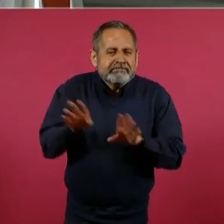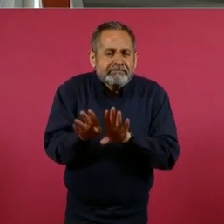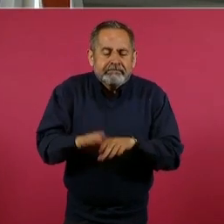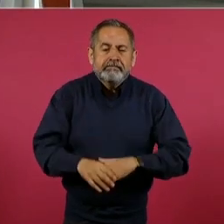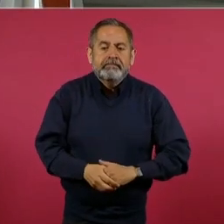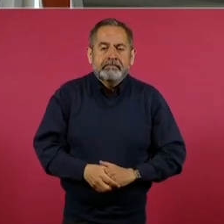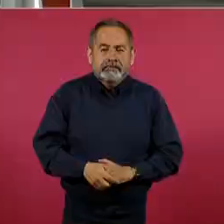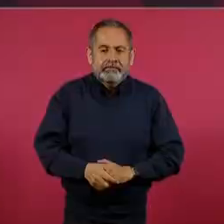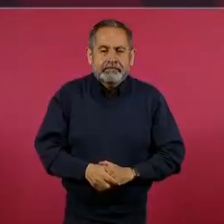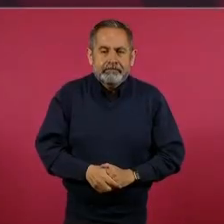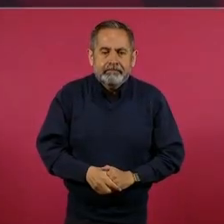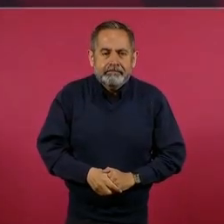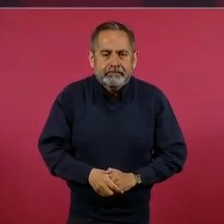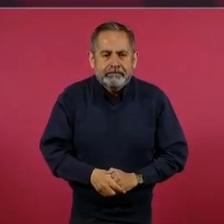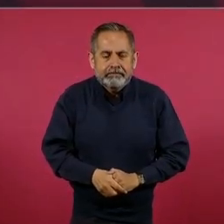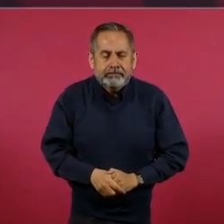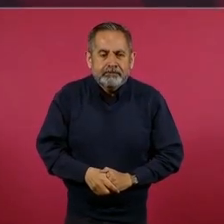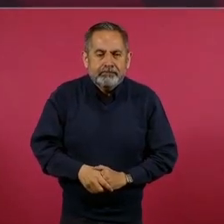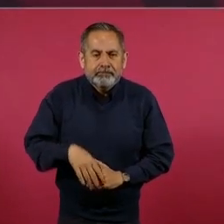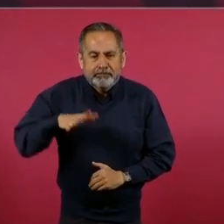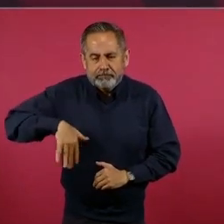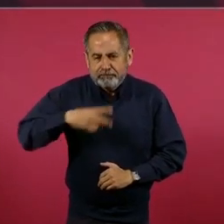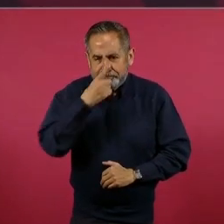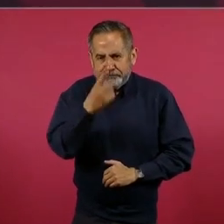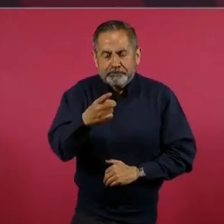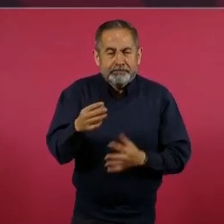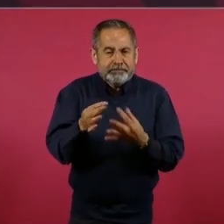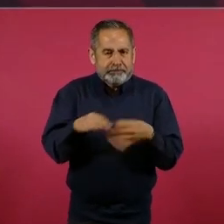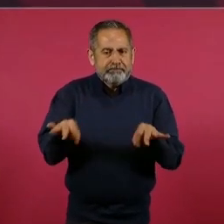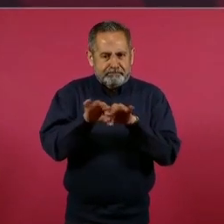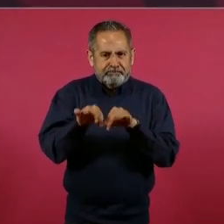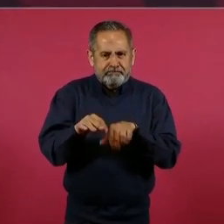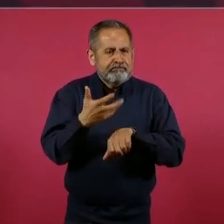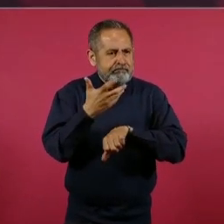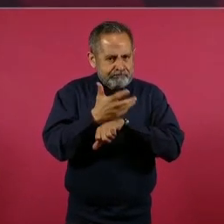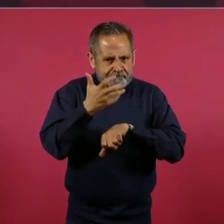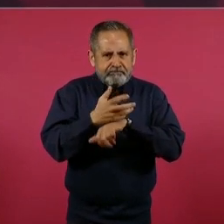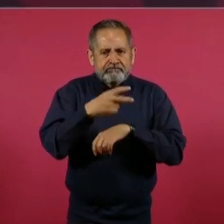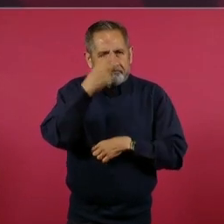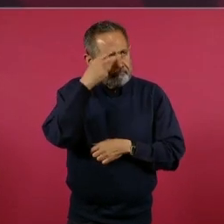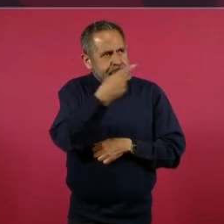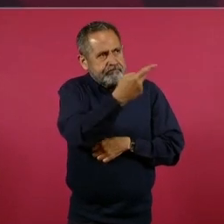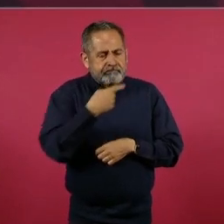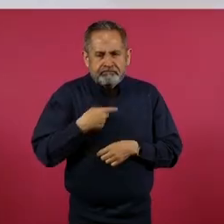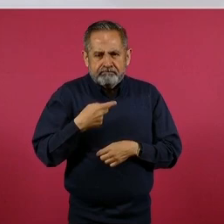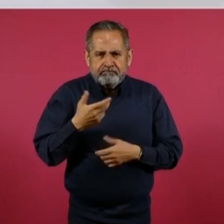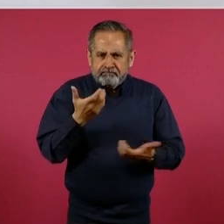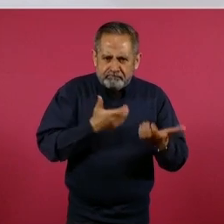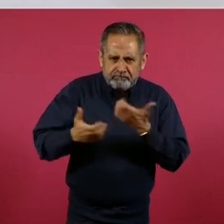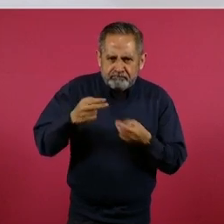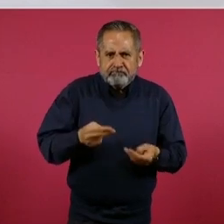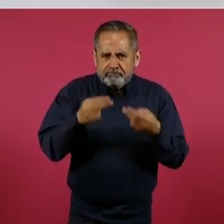decía que es importante la relación económica, comercial,